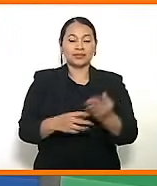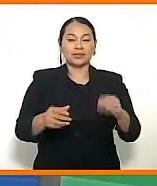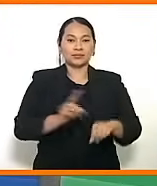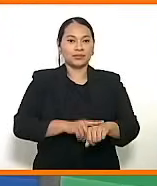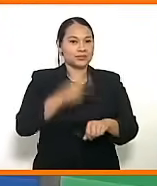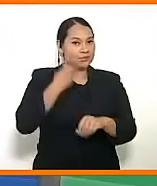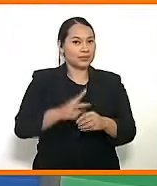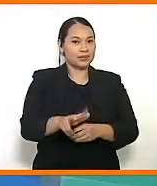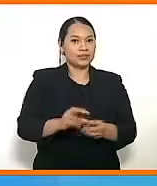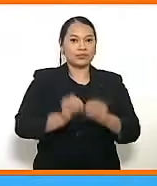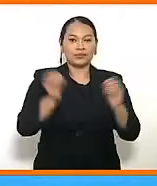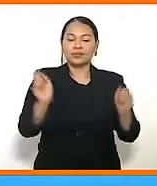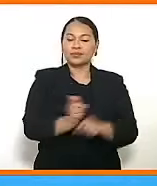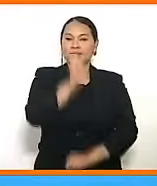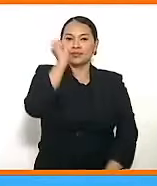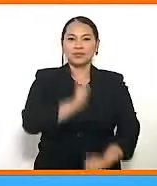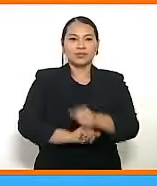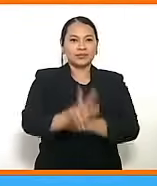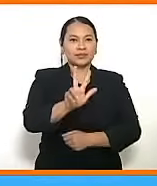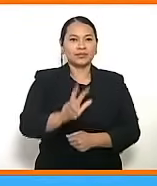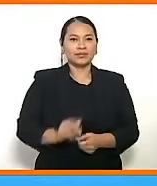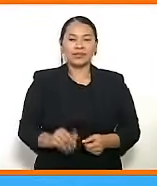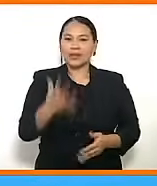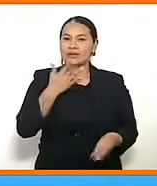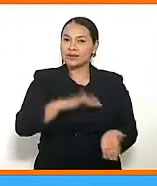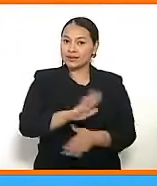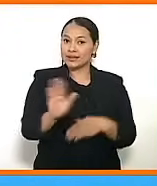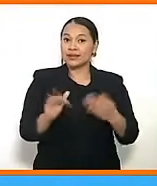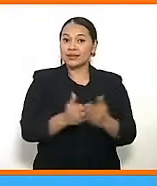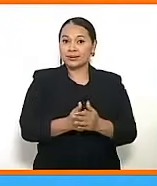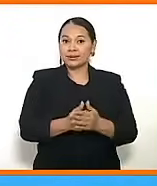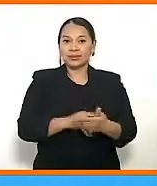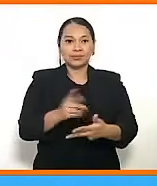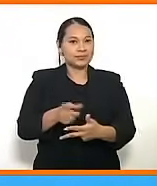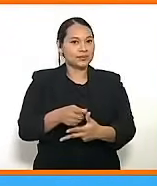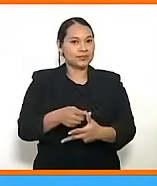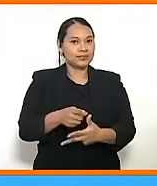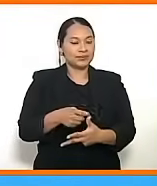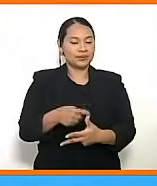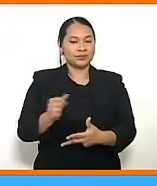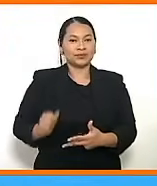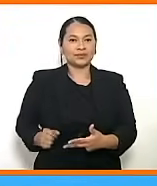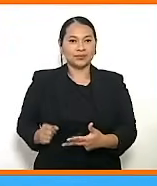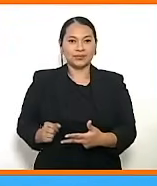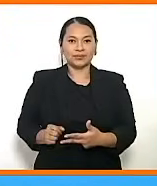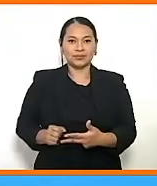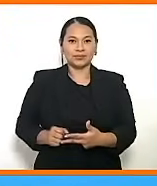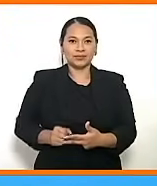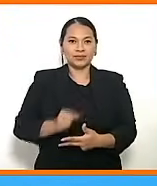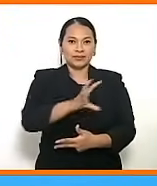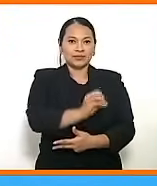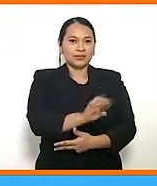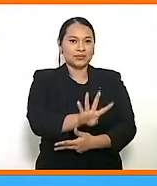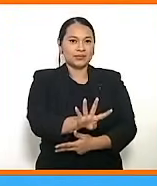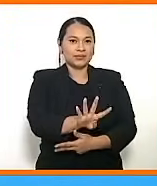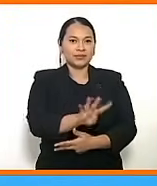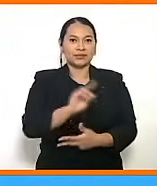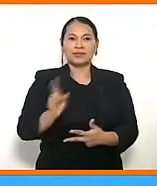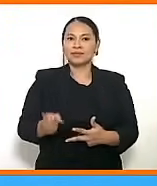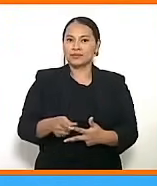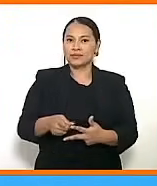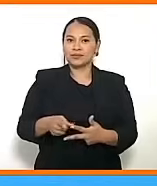tres números afortunados. Mucha suerte porque tu primer número es 04, tu segundo